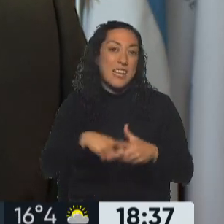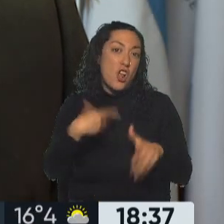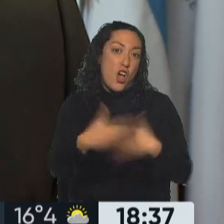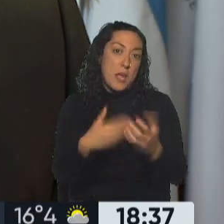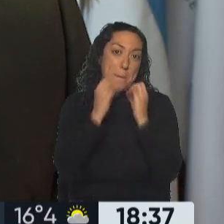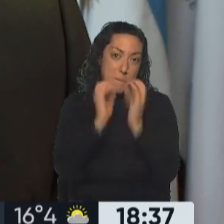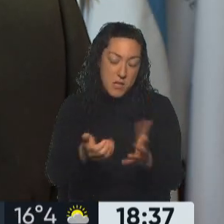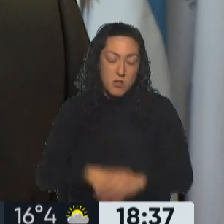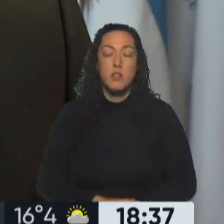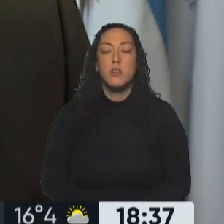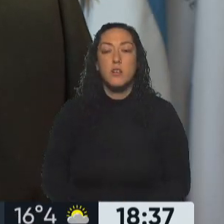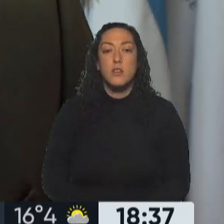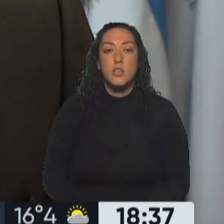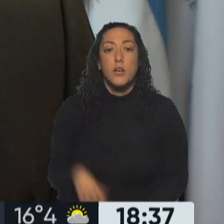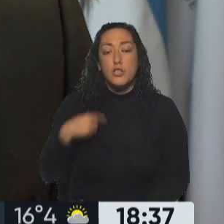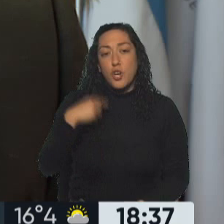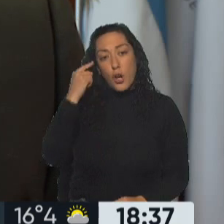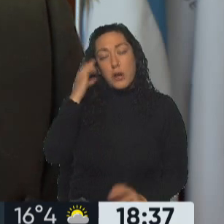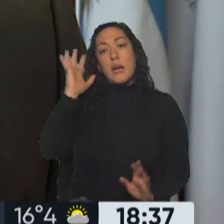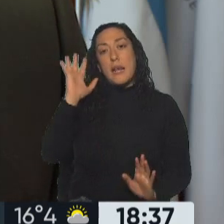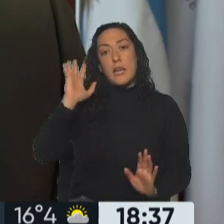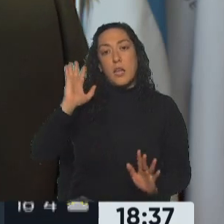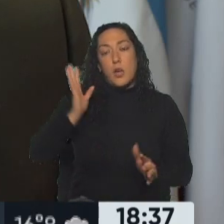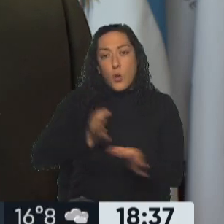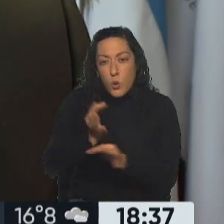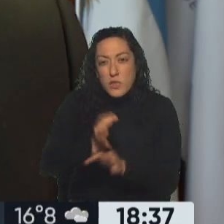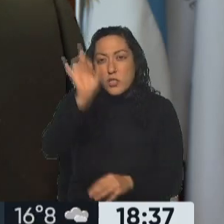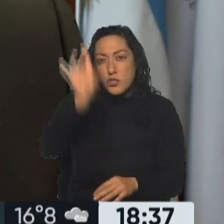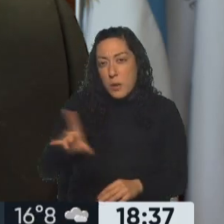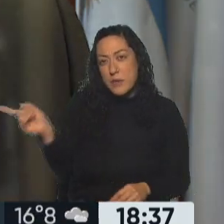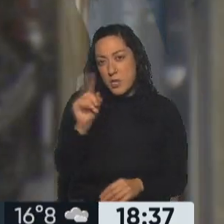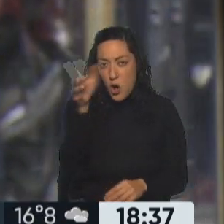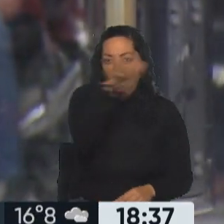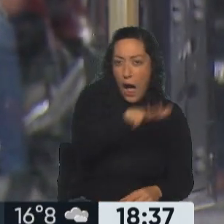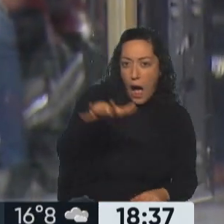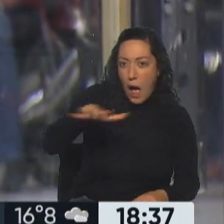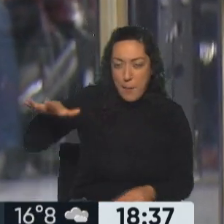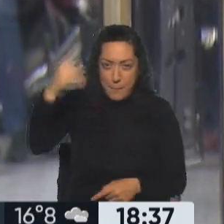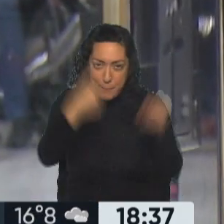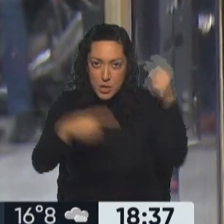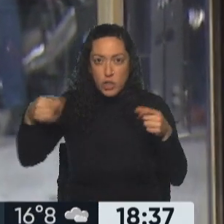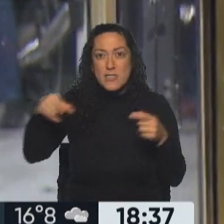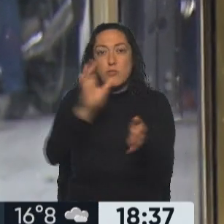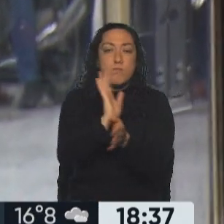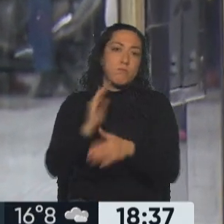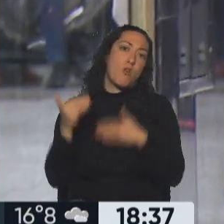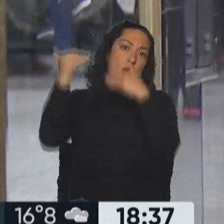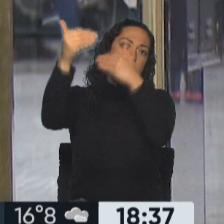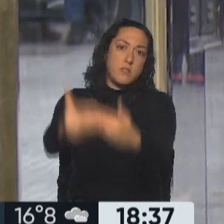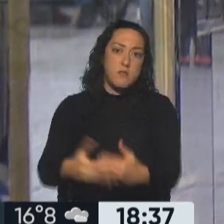que creo que no solamente para la educación, sino para un montón de ámbitos, esto va a ser un paso adelante.